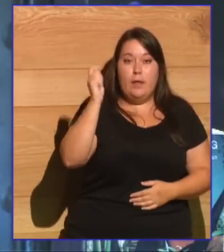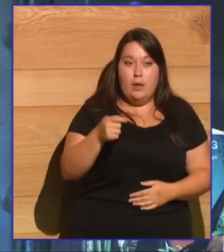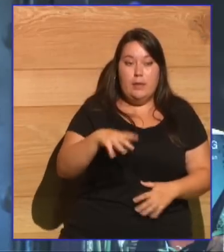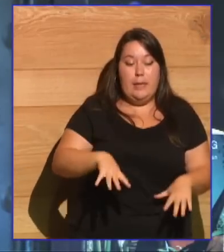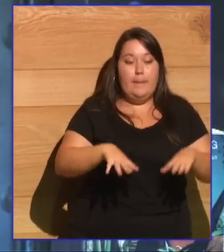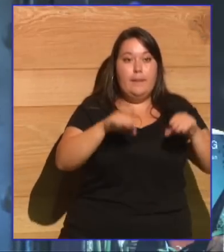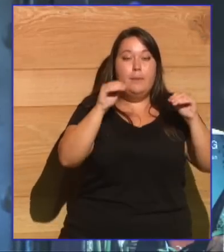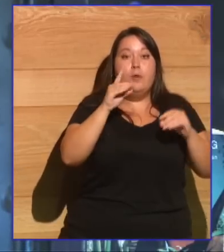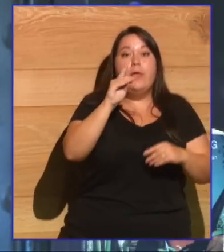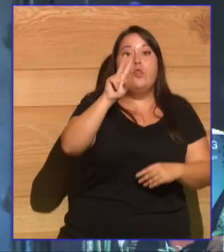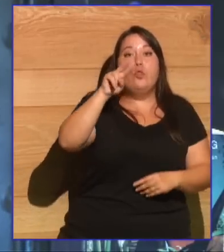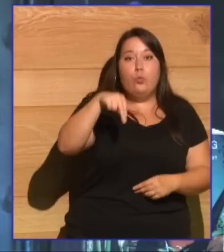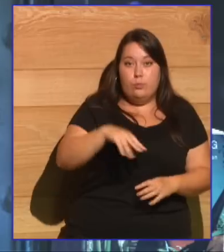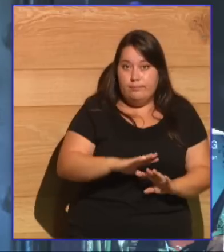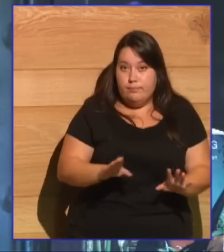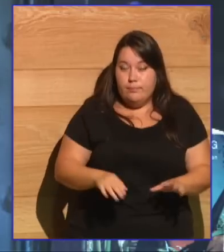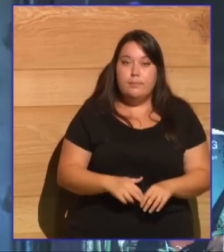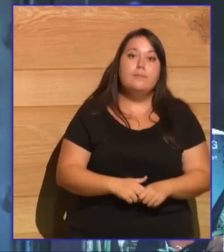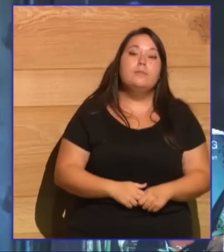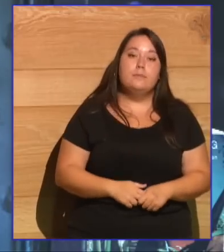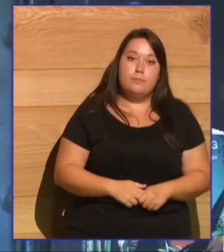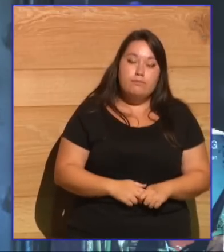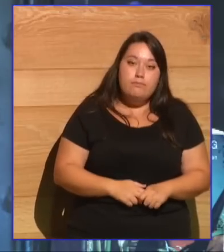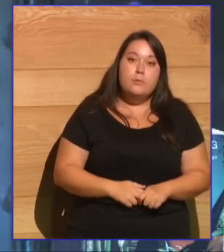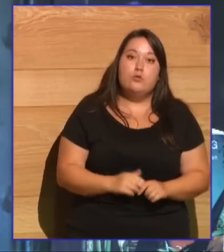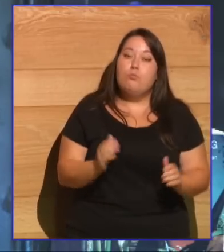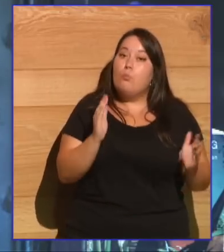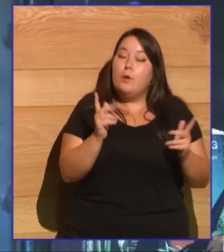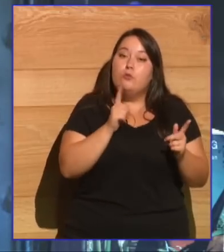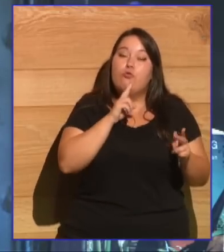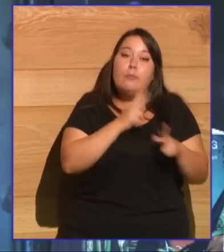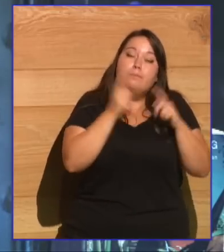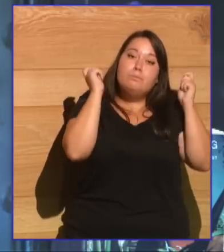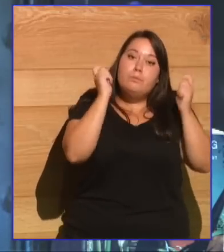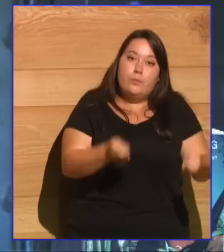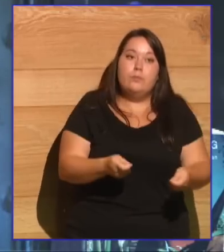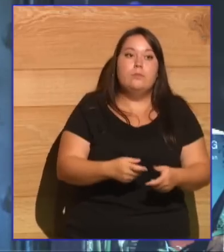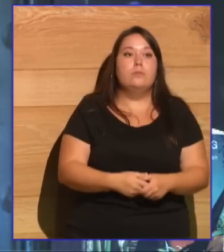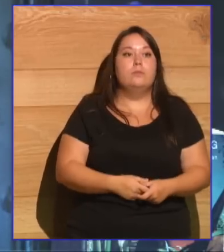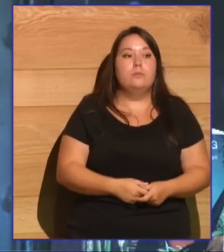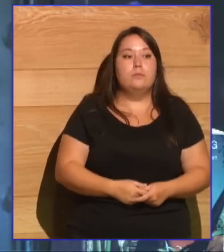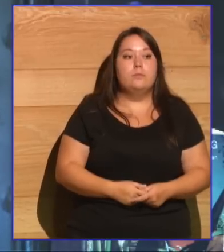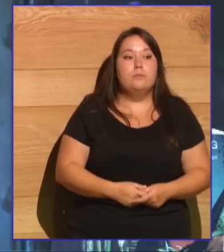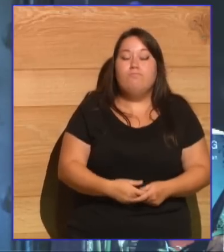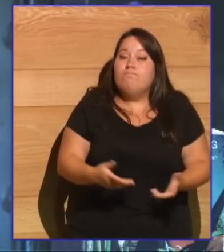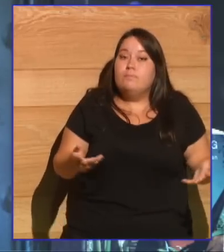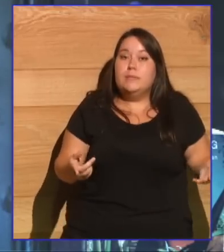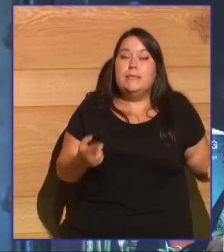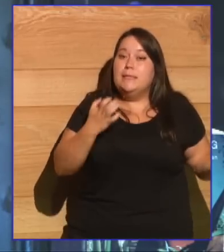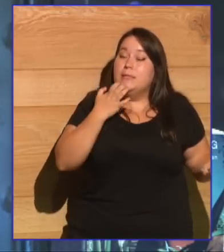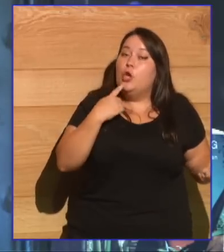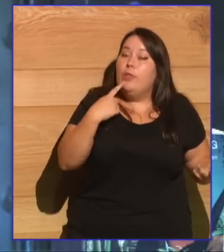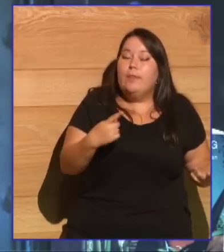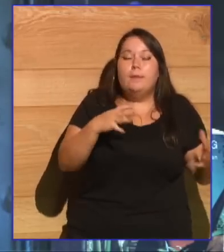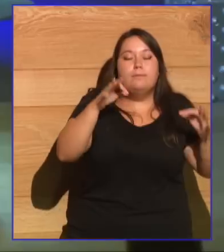de educ o sea que se llamó en algún momento está sancionado el trasandino está constatado